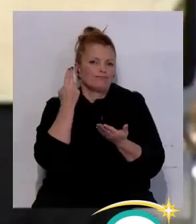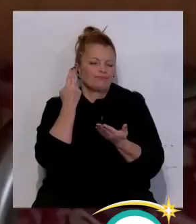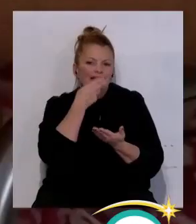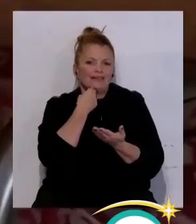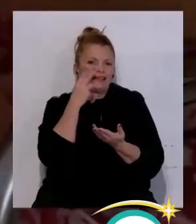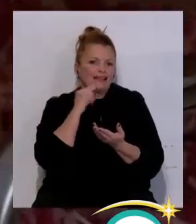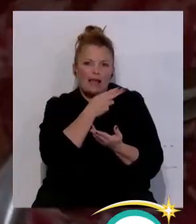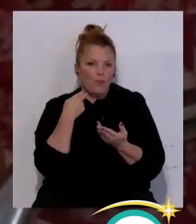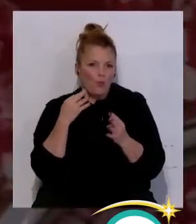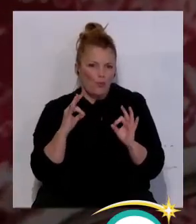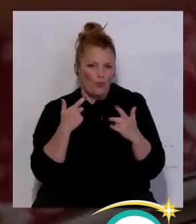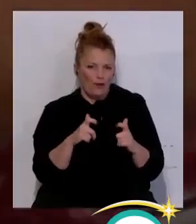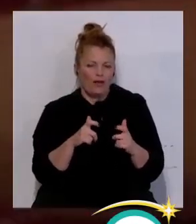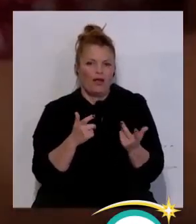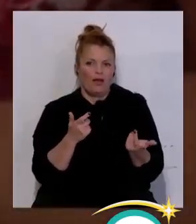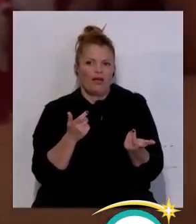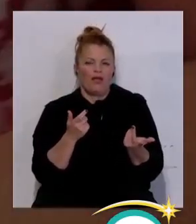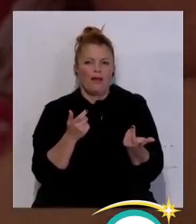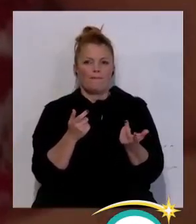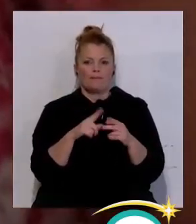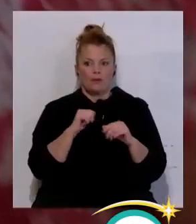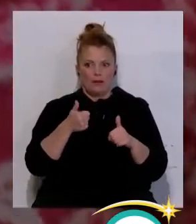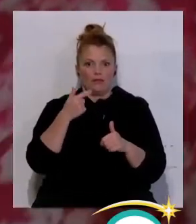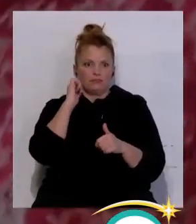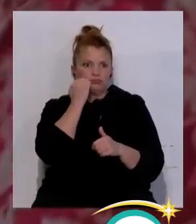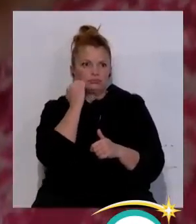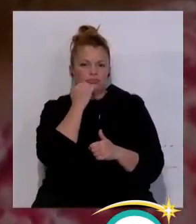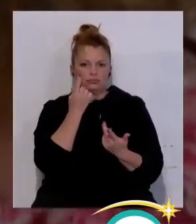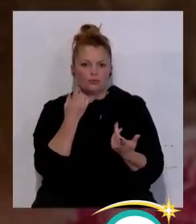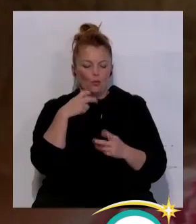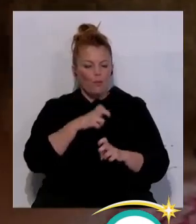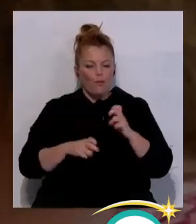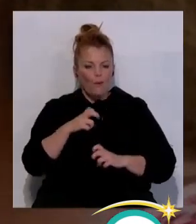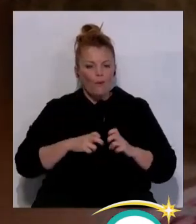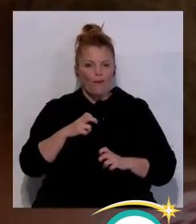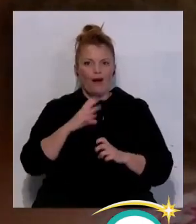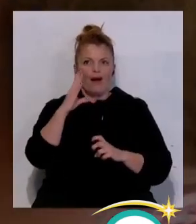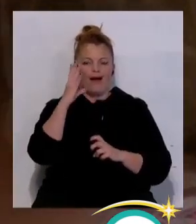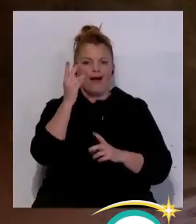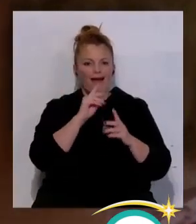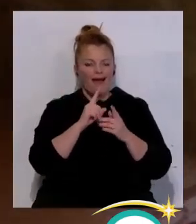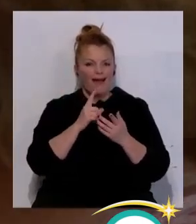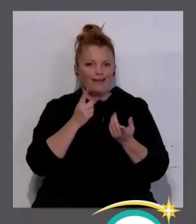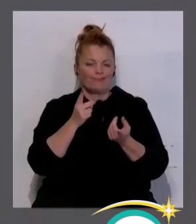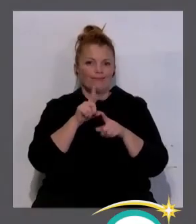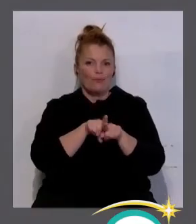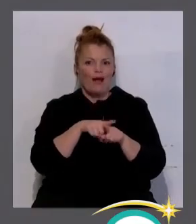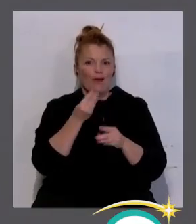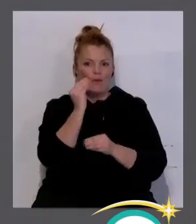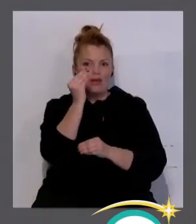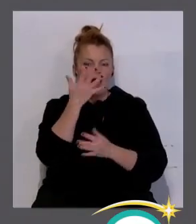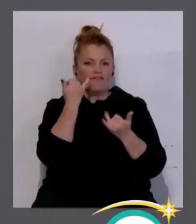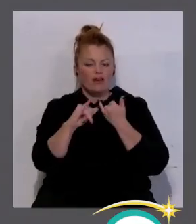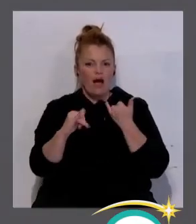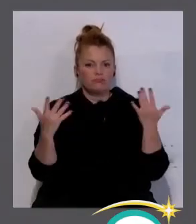personas son padres de que desean serlo, ¿no? En el momento que tú te empiezas a buscar un niño y no lo consigues, hay que hacer un duelo brutal. Entonces, ahora